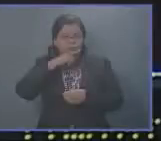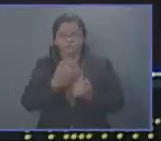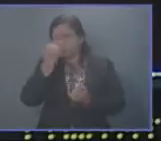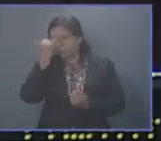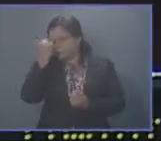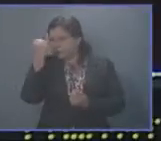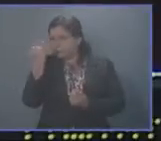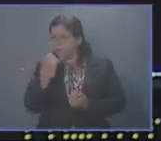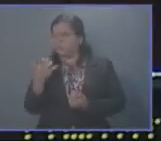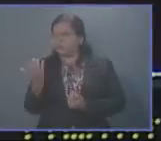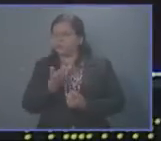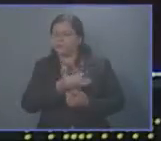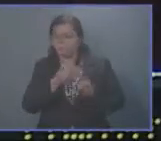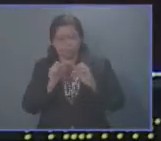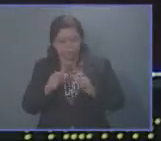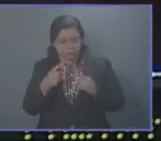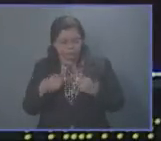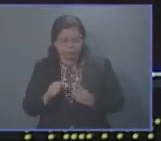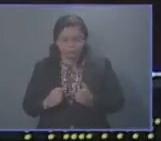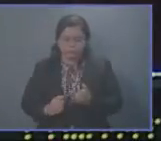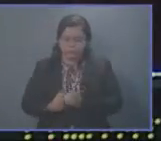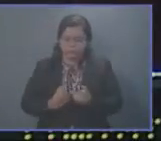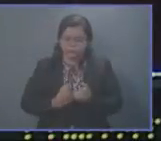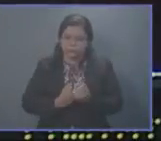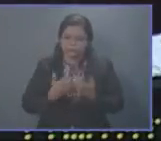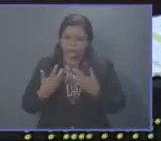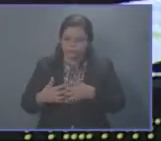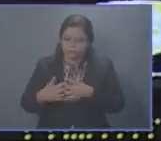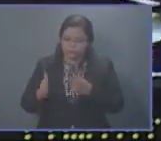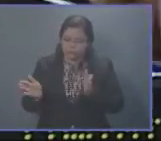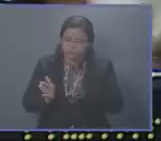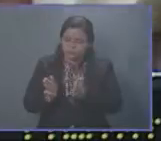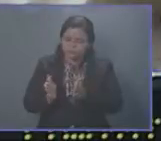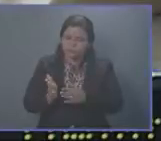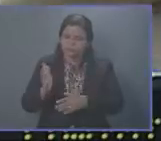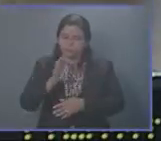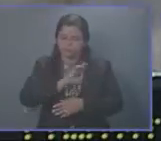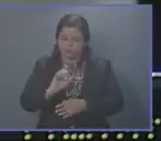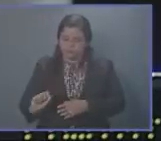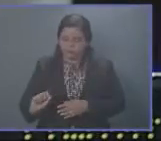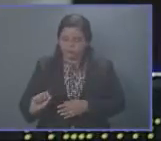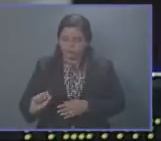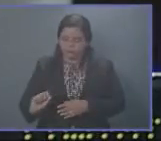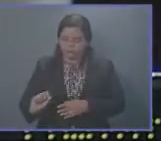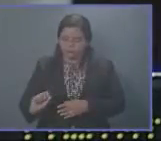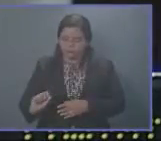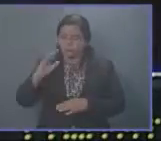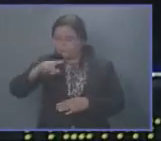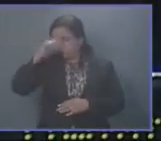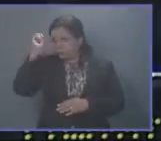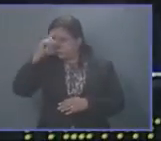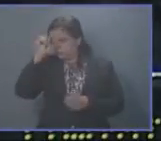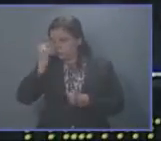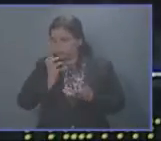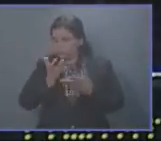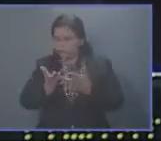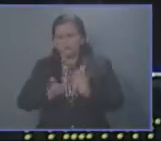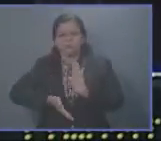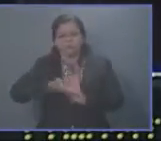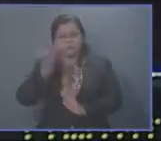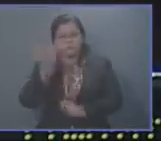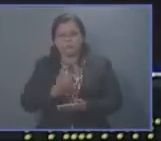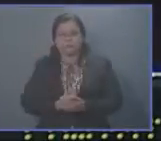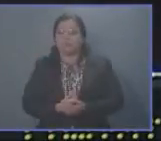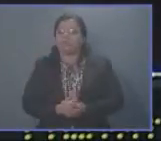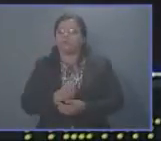que sigamos apoyando las micro y pequeñas empresas del país porque son las que generan más empleo y son las que llegan